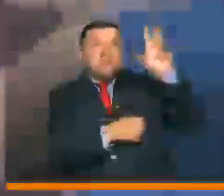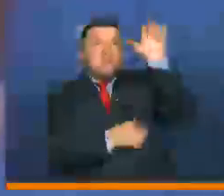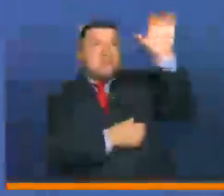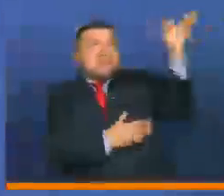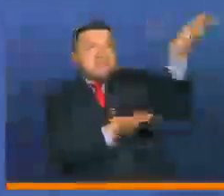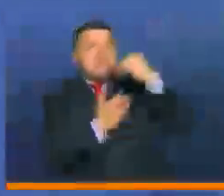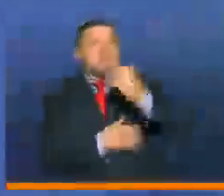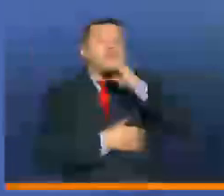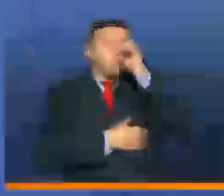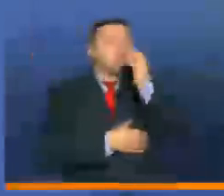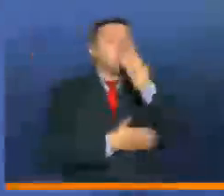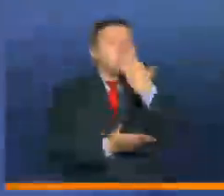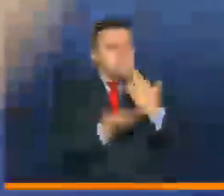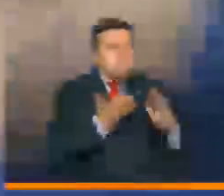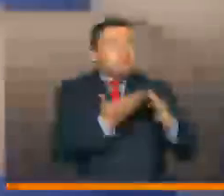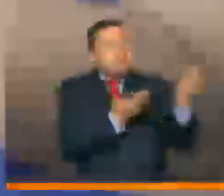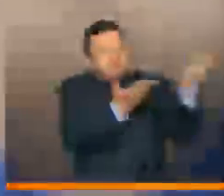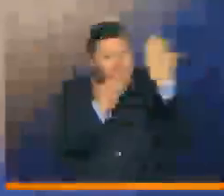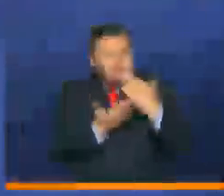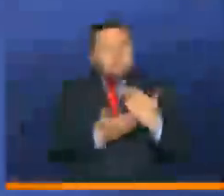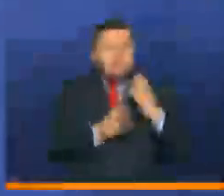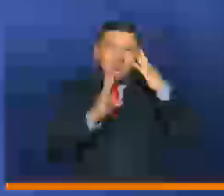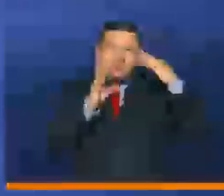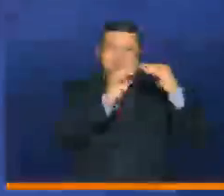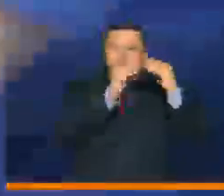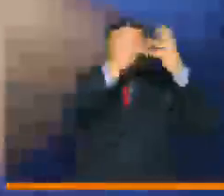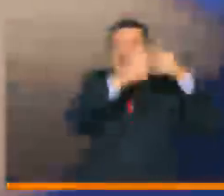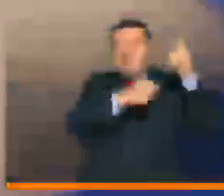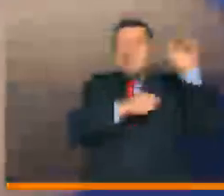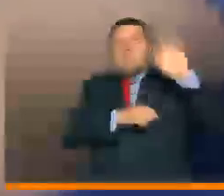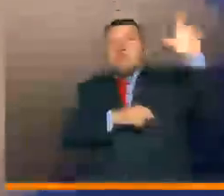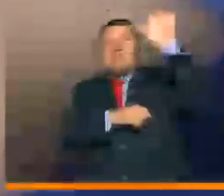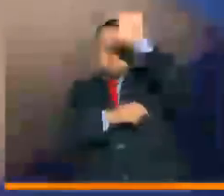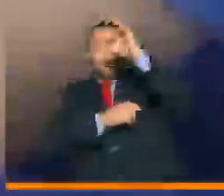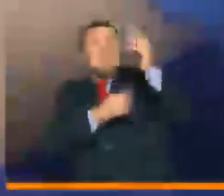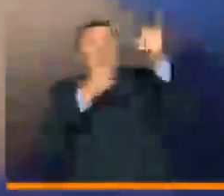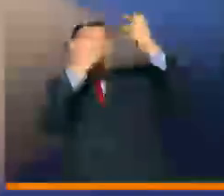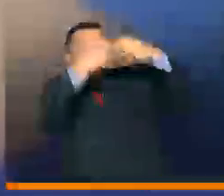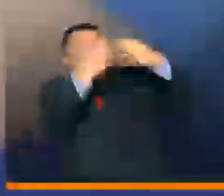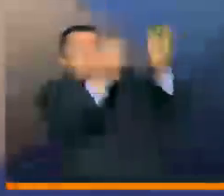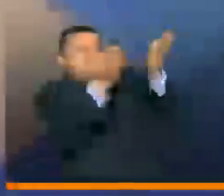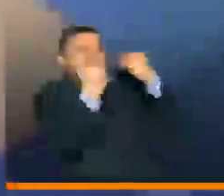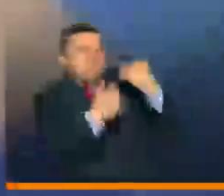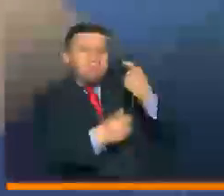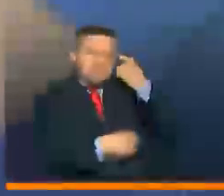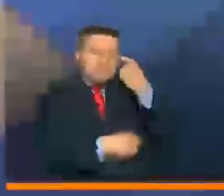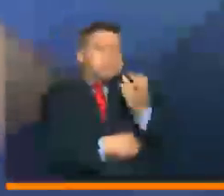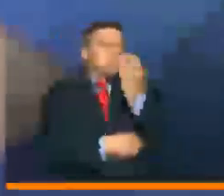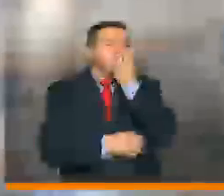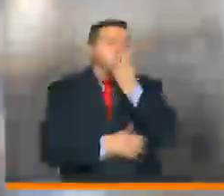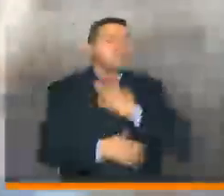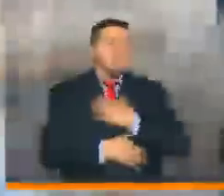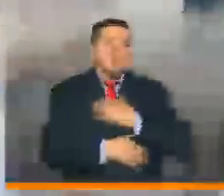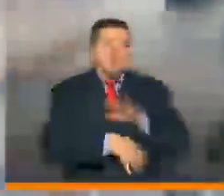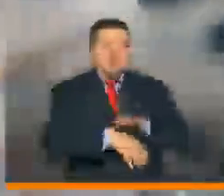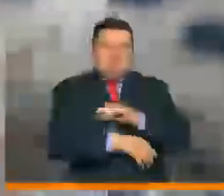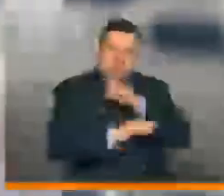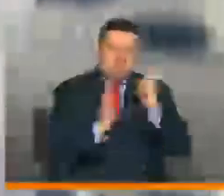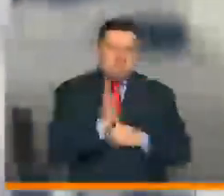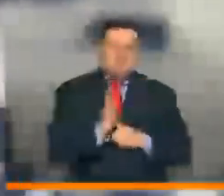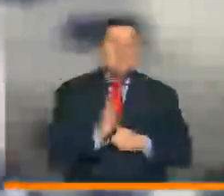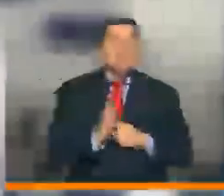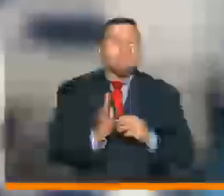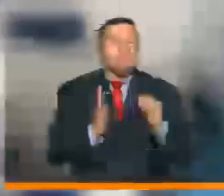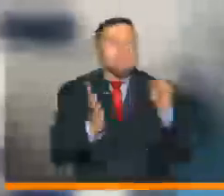demanda. Es así como para aumentar la oferta se concertó con las empresas que toda la producción se derive al uso medicinal. Además, se expidió un